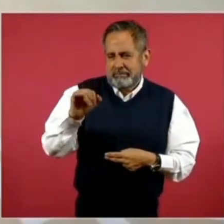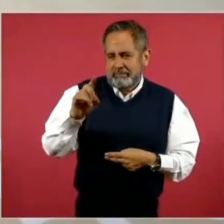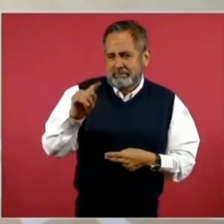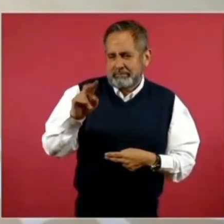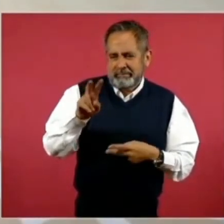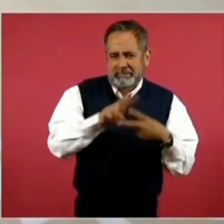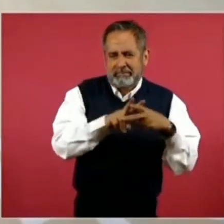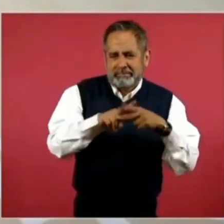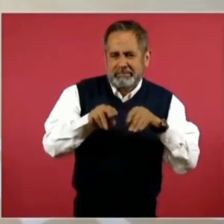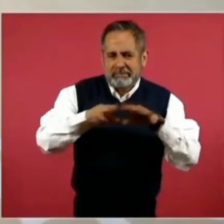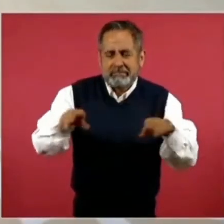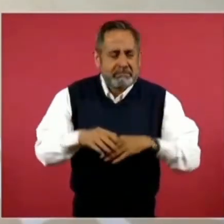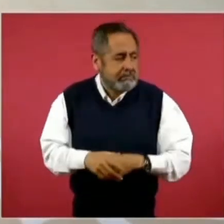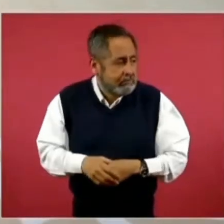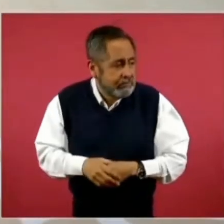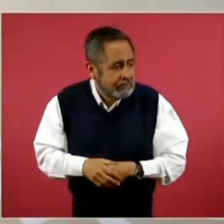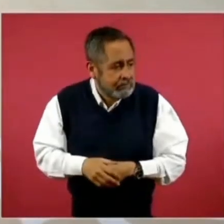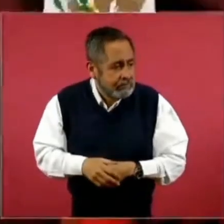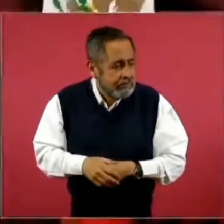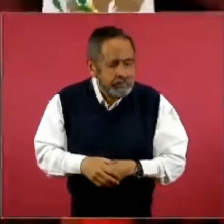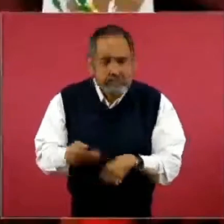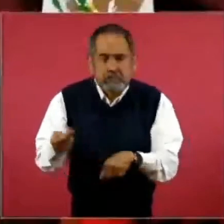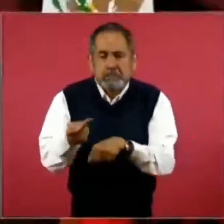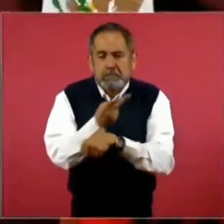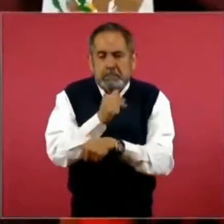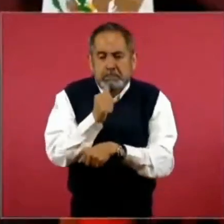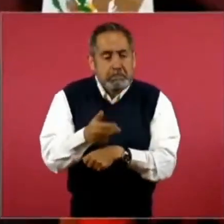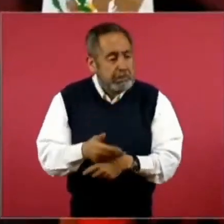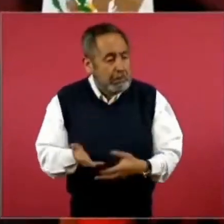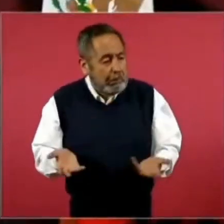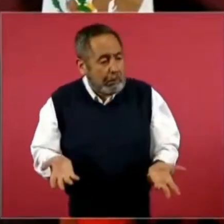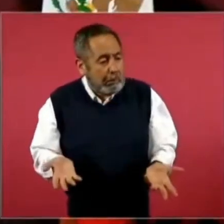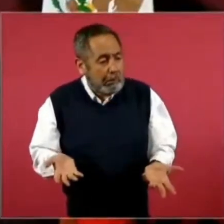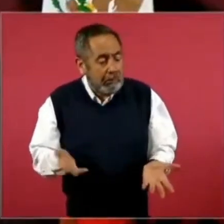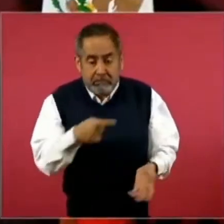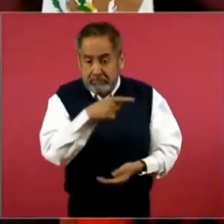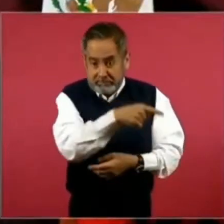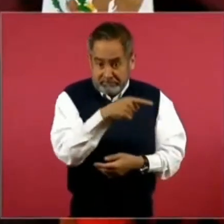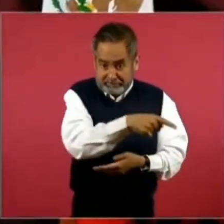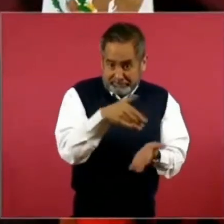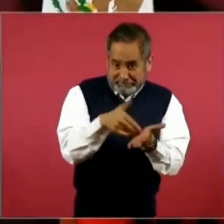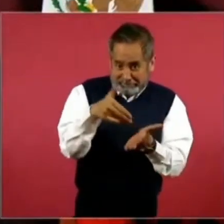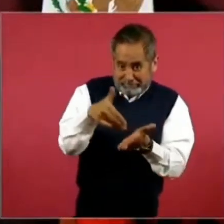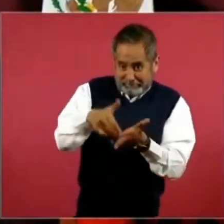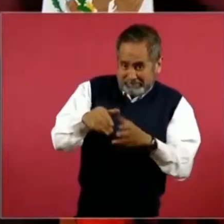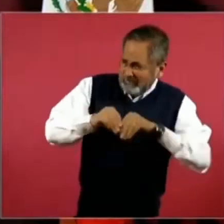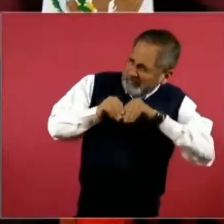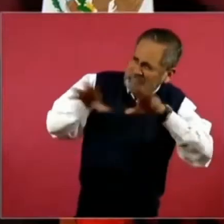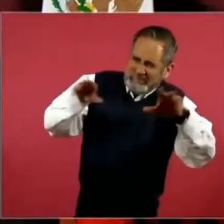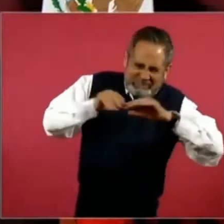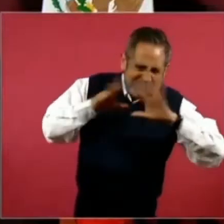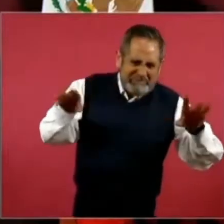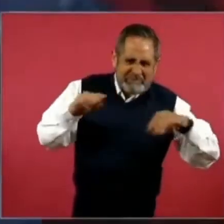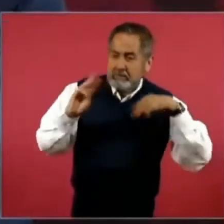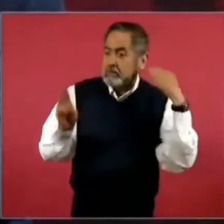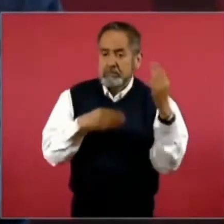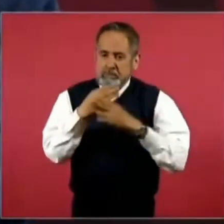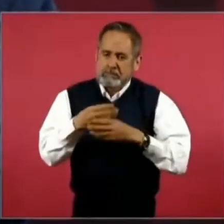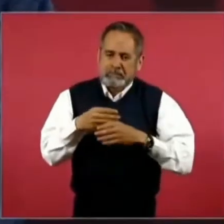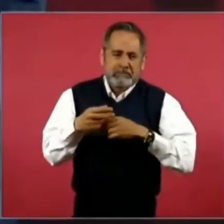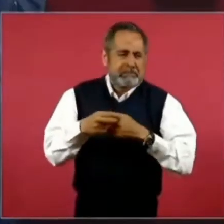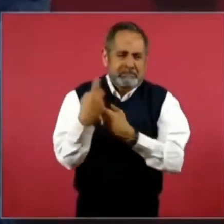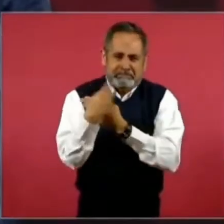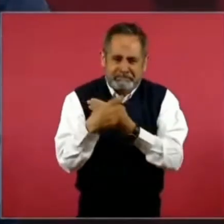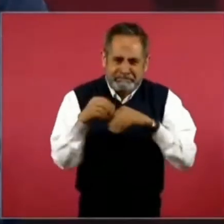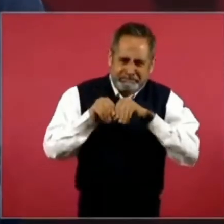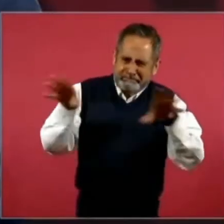y no pasa nada en millones de